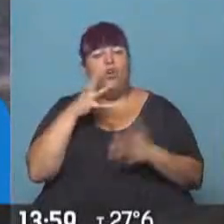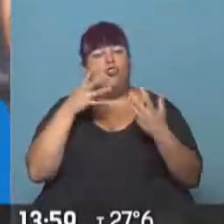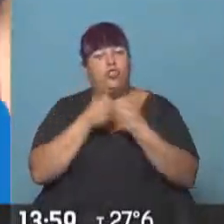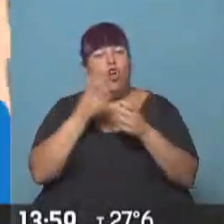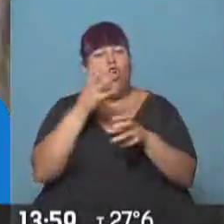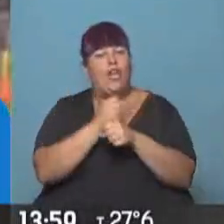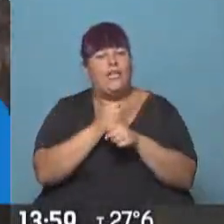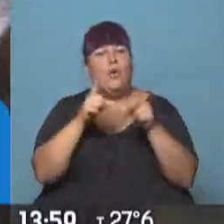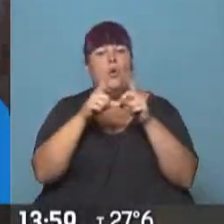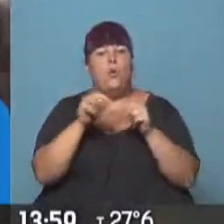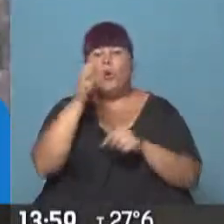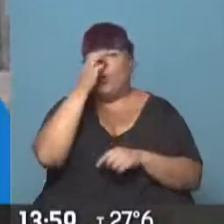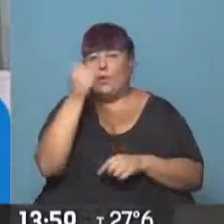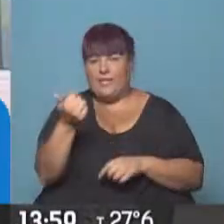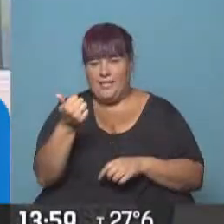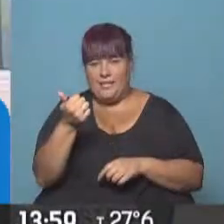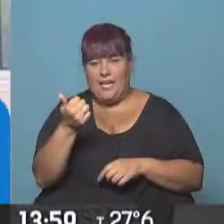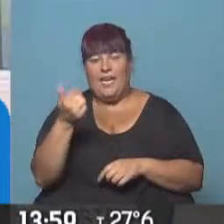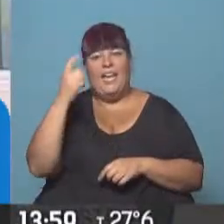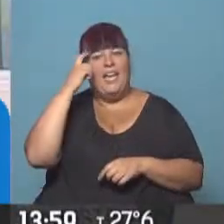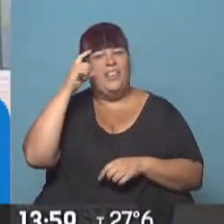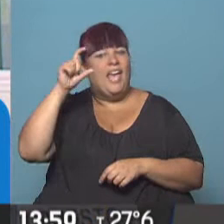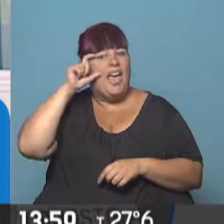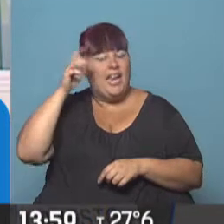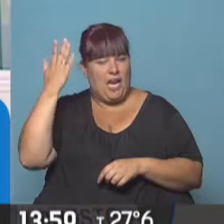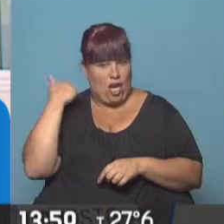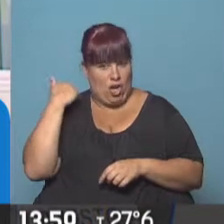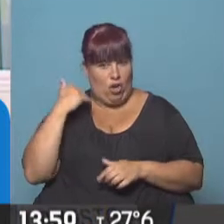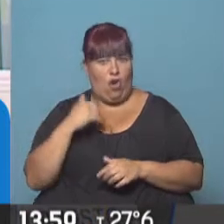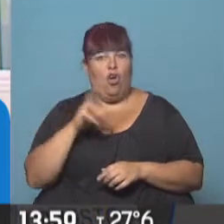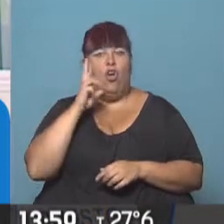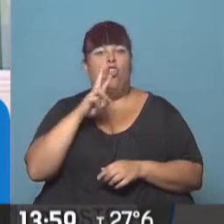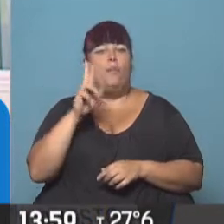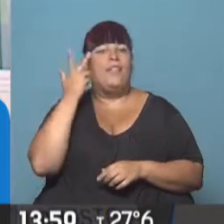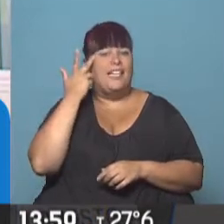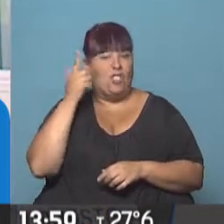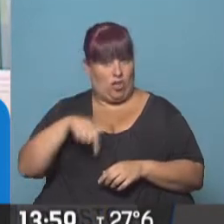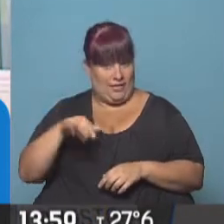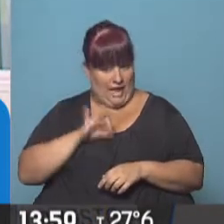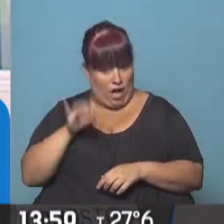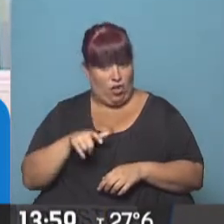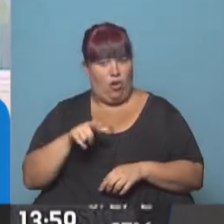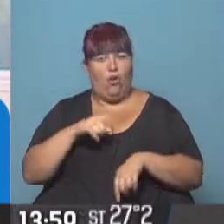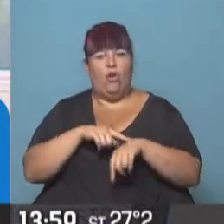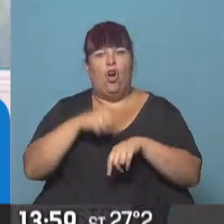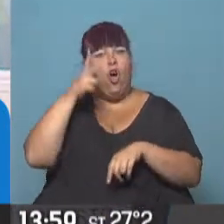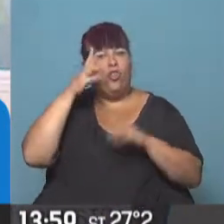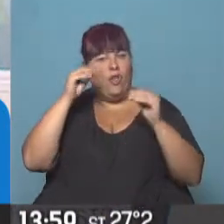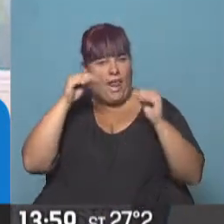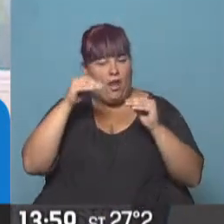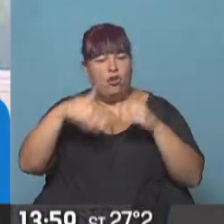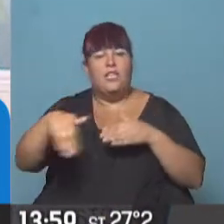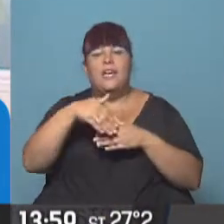embestida por un colectivo de la línea 26 el día 10 de enero de 2018 de este año a las 20 horas